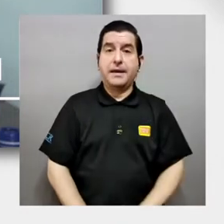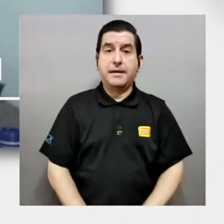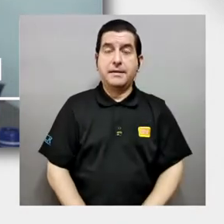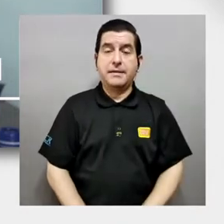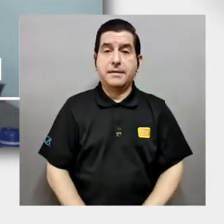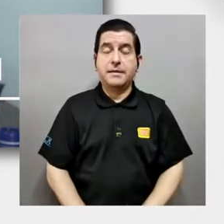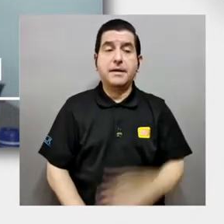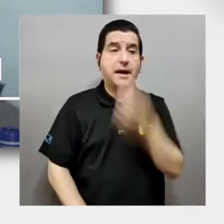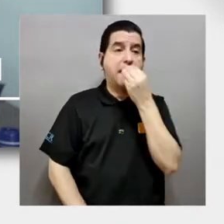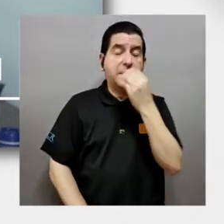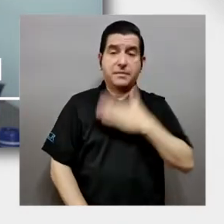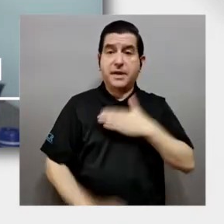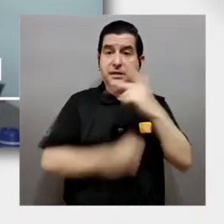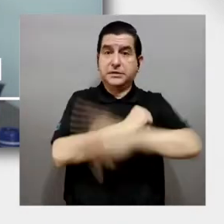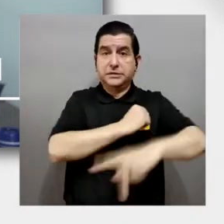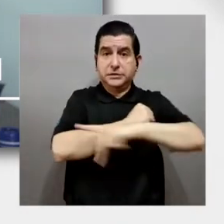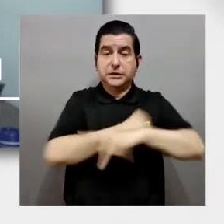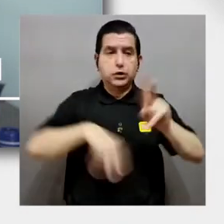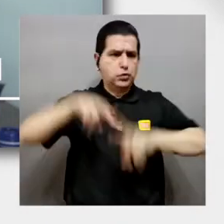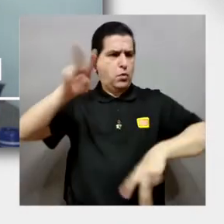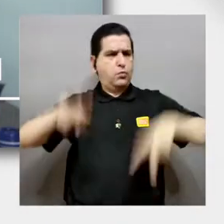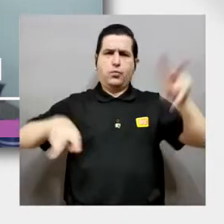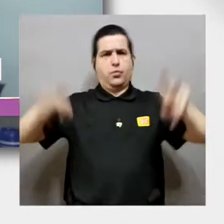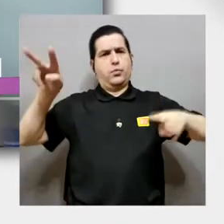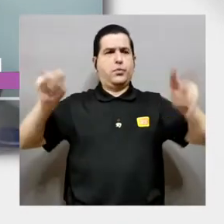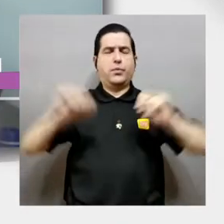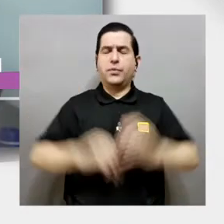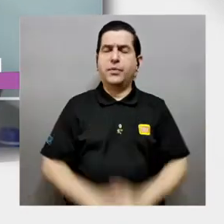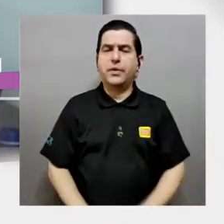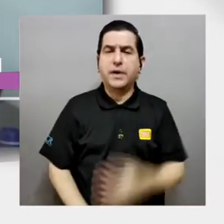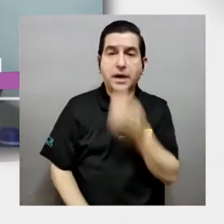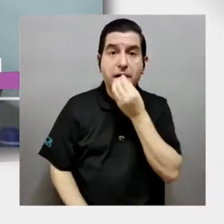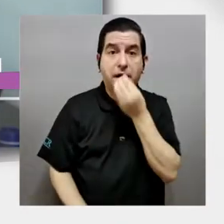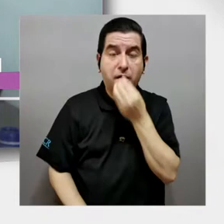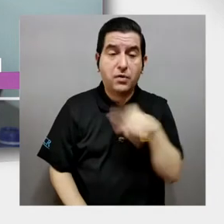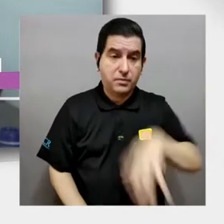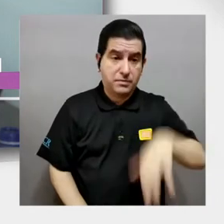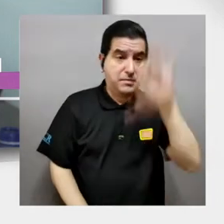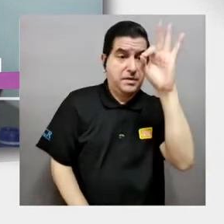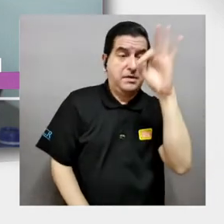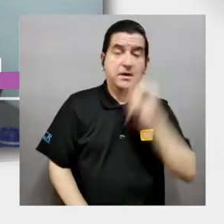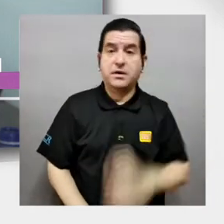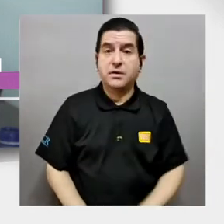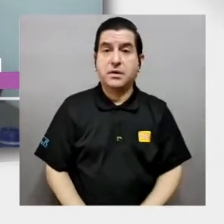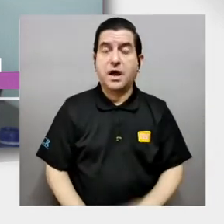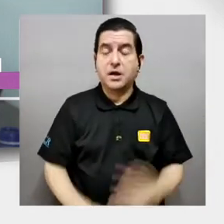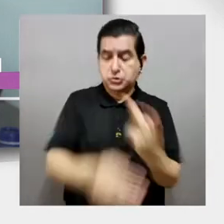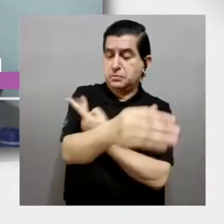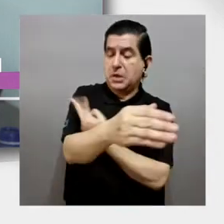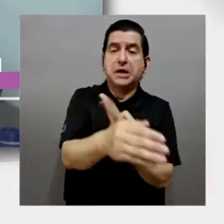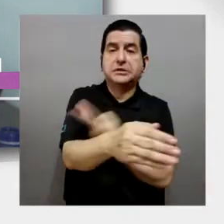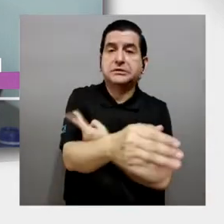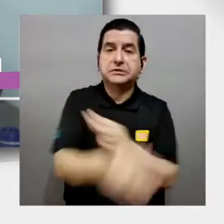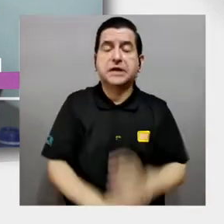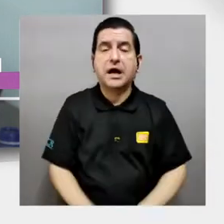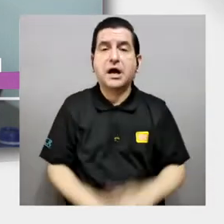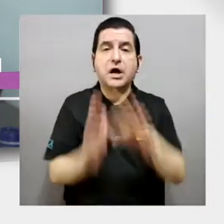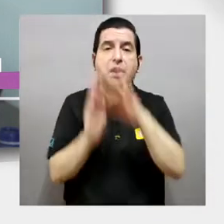Me parece bien, porque la dieta de mi país es muy variada. En la comida se